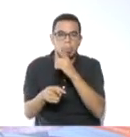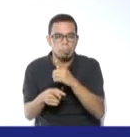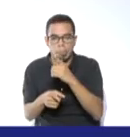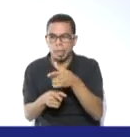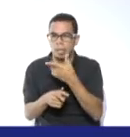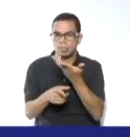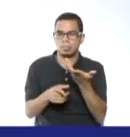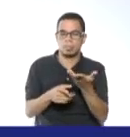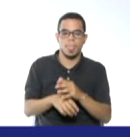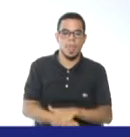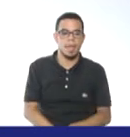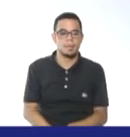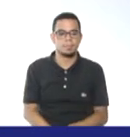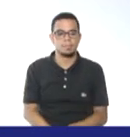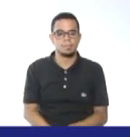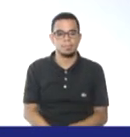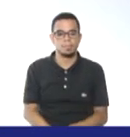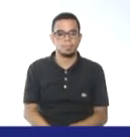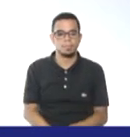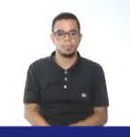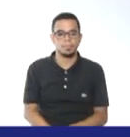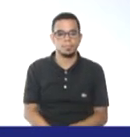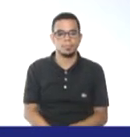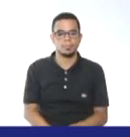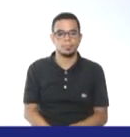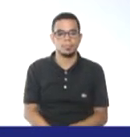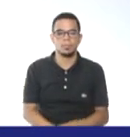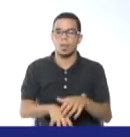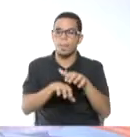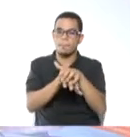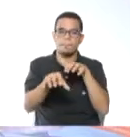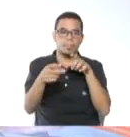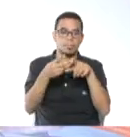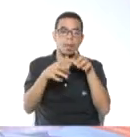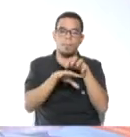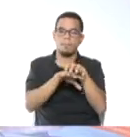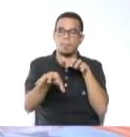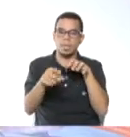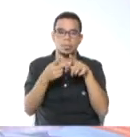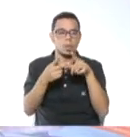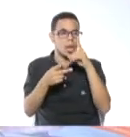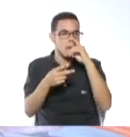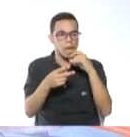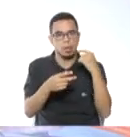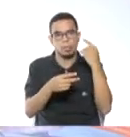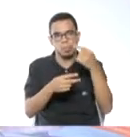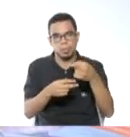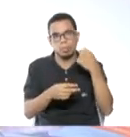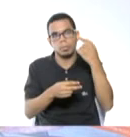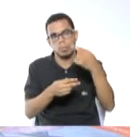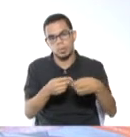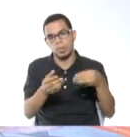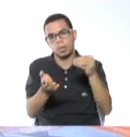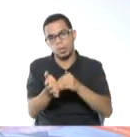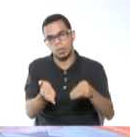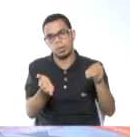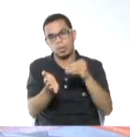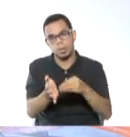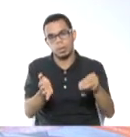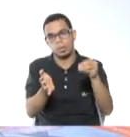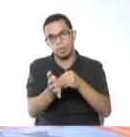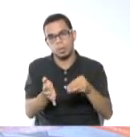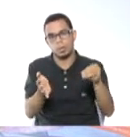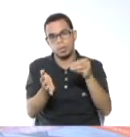emprendimientos. Redimensionar las especialidades ocupacionales. Muchas veces hemos estado repitiendo año tras año unas y otras especialidades ocupacionales,